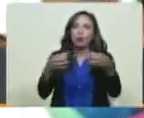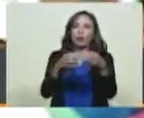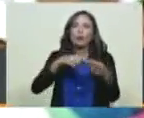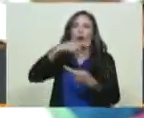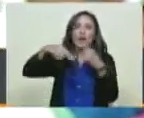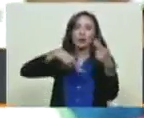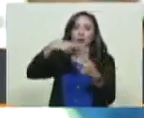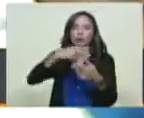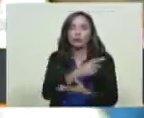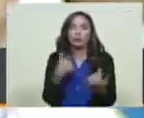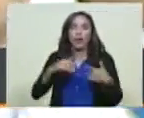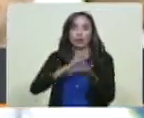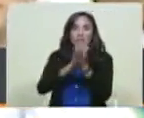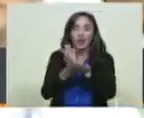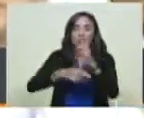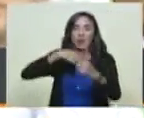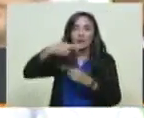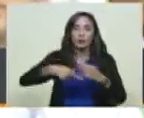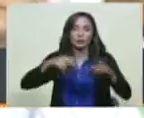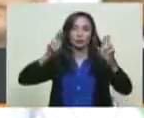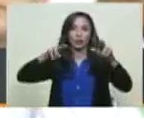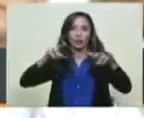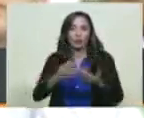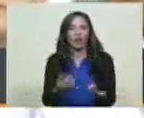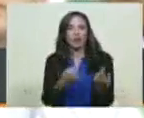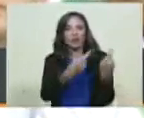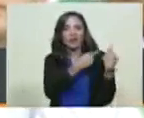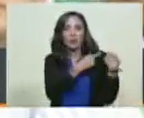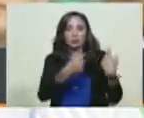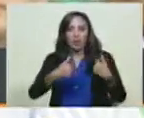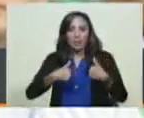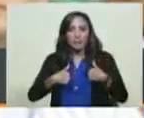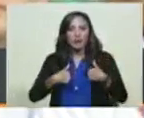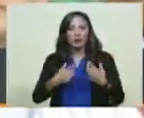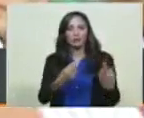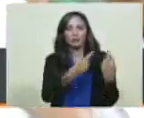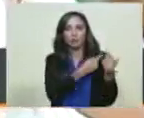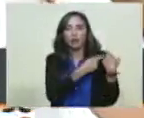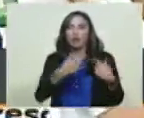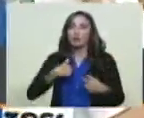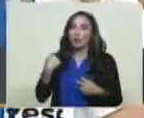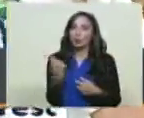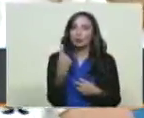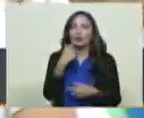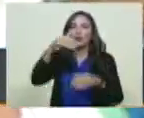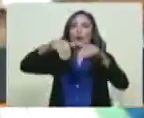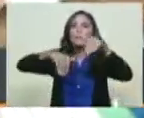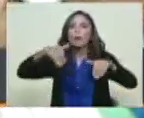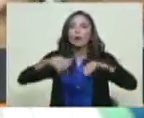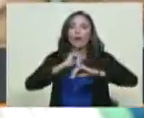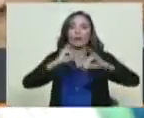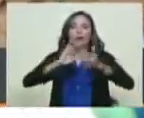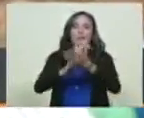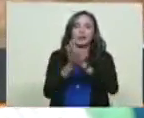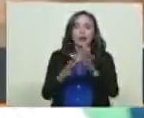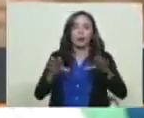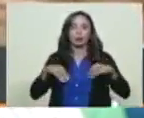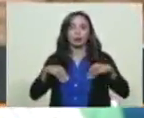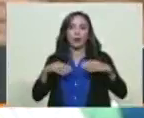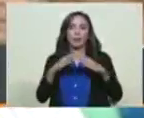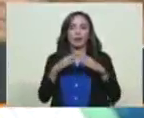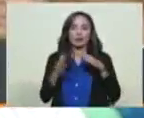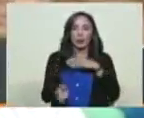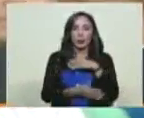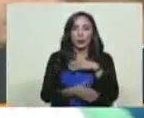revolución bolivariana se caiga y eso es responsabilidad mía porque yo solo lo que hago es ir a votar y no puede ser así